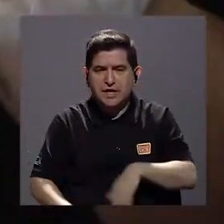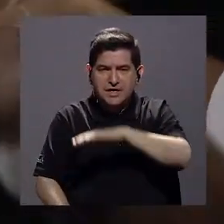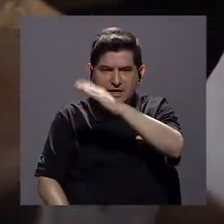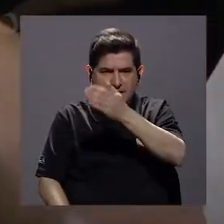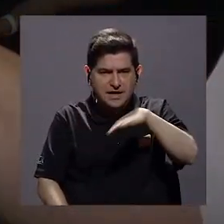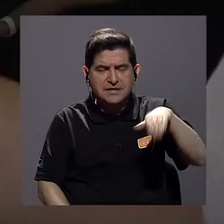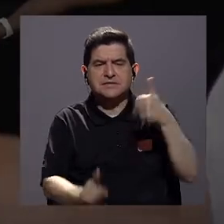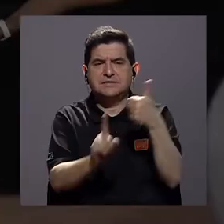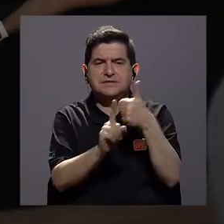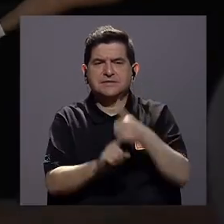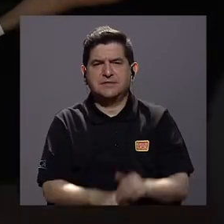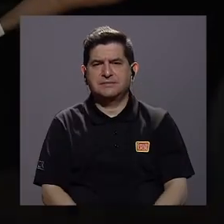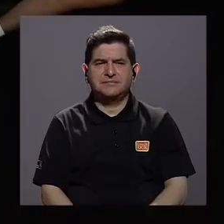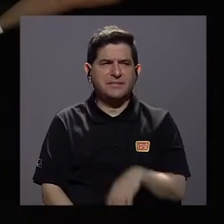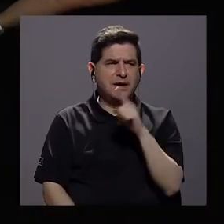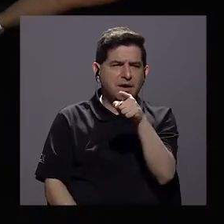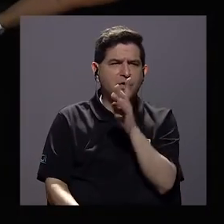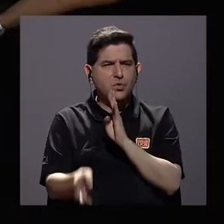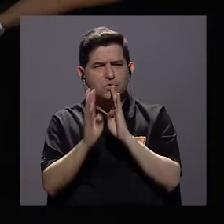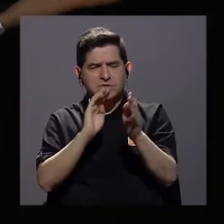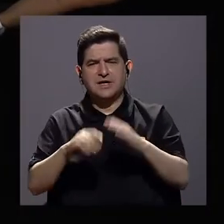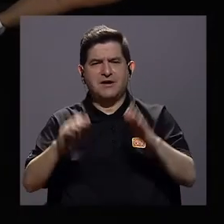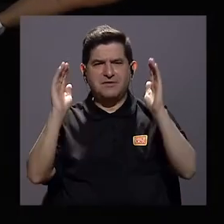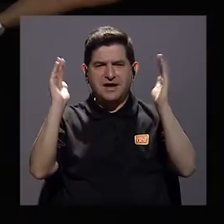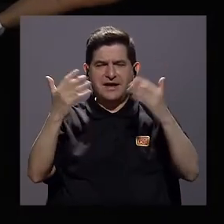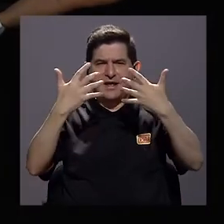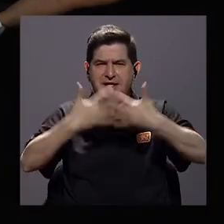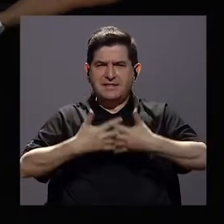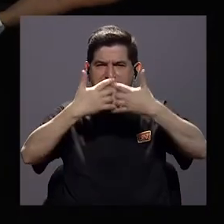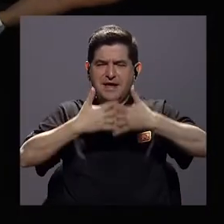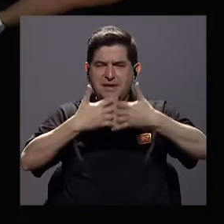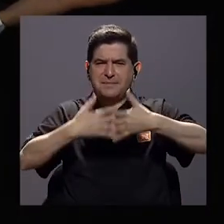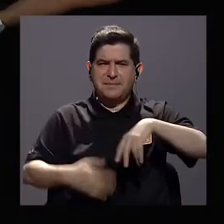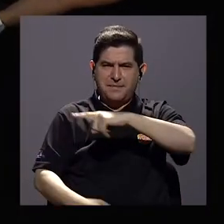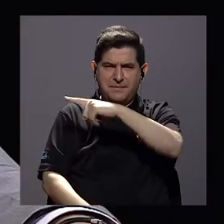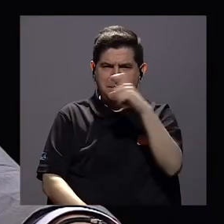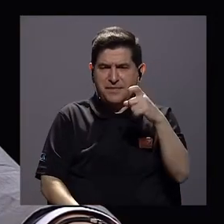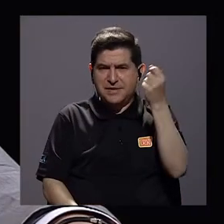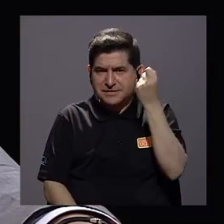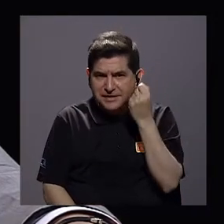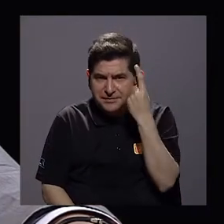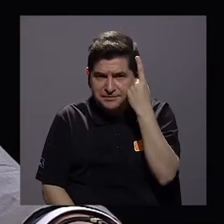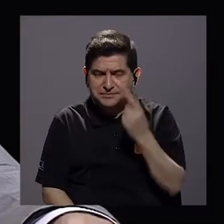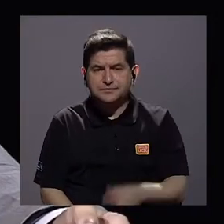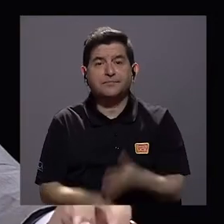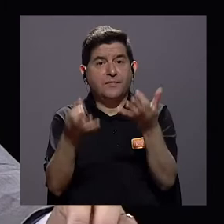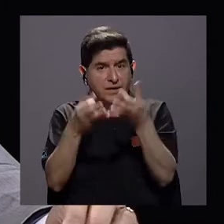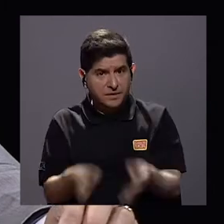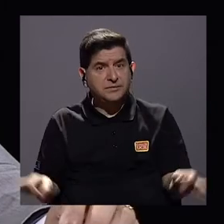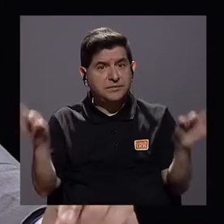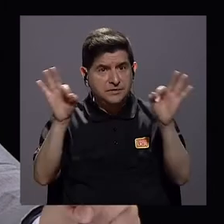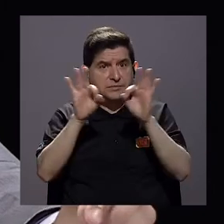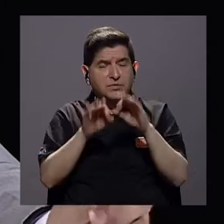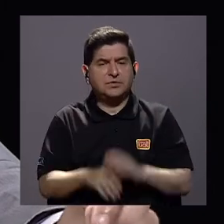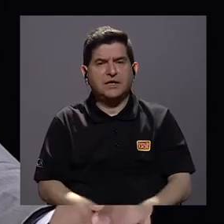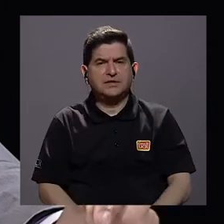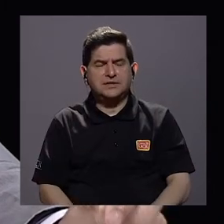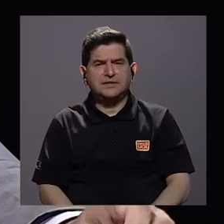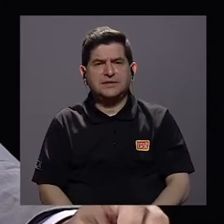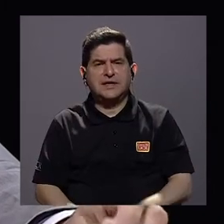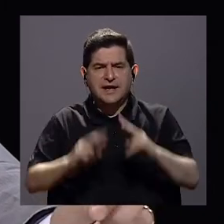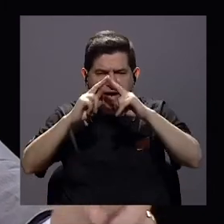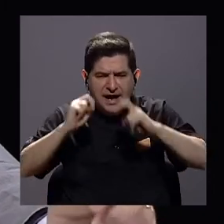marino como tal. Doña Vivian, cuando usted se refiere a las grandes camaroneras, para que la audiencia entienda, sería muy importante que le dé un